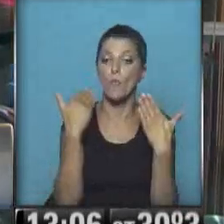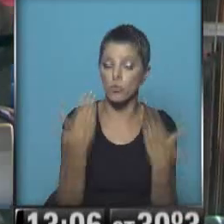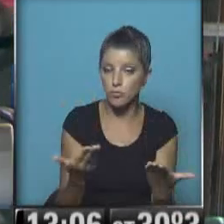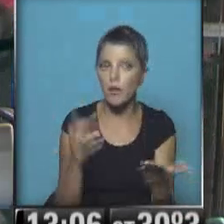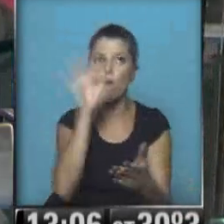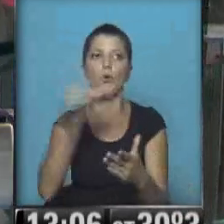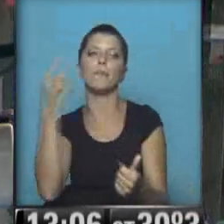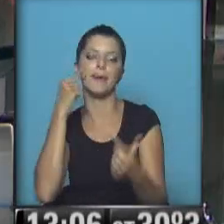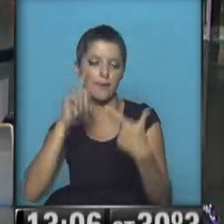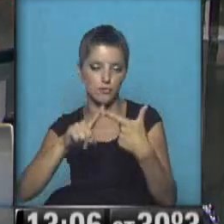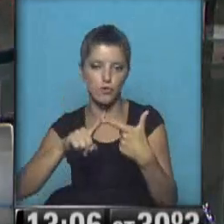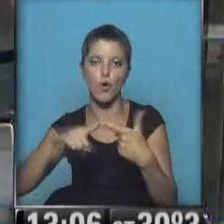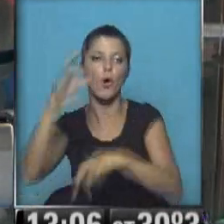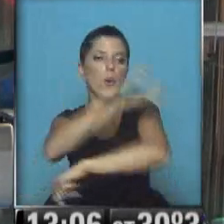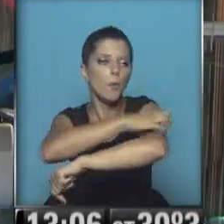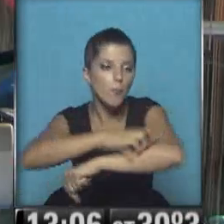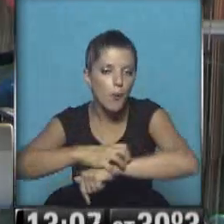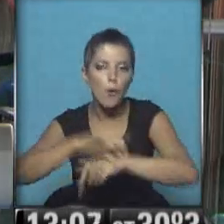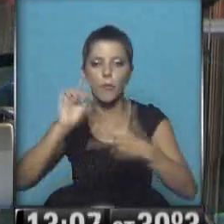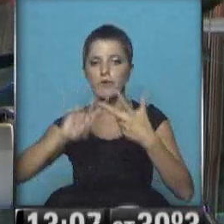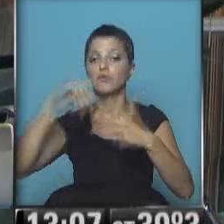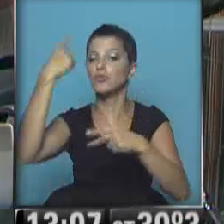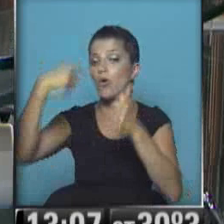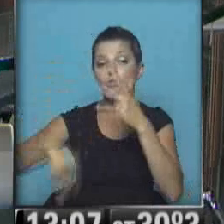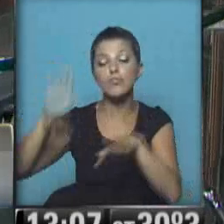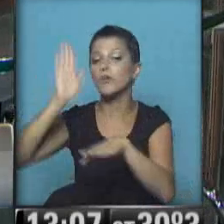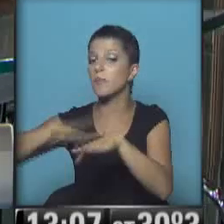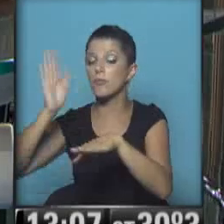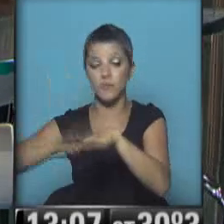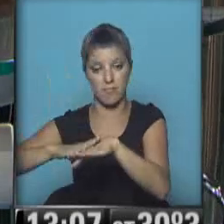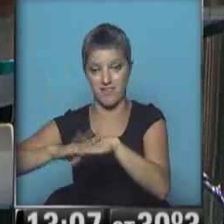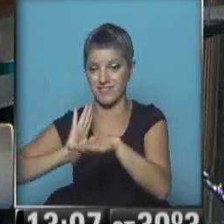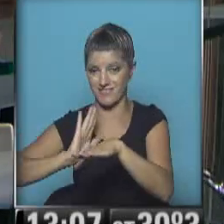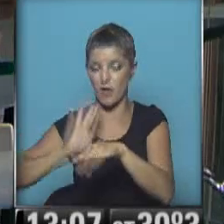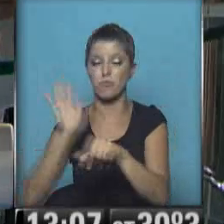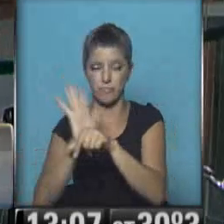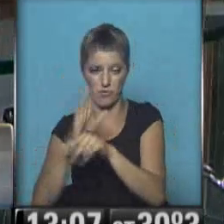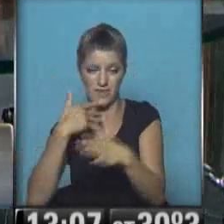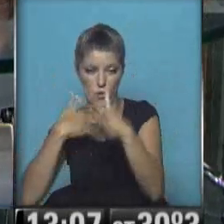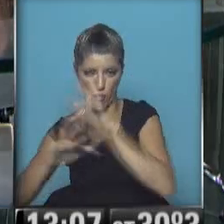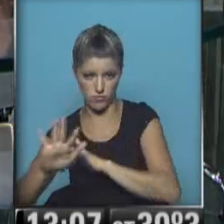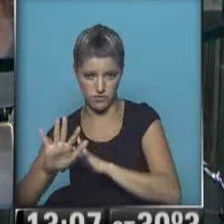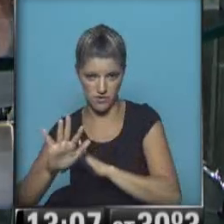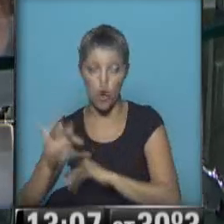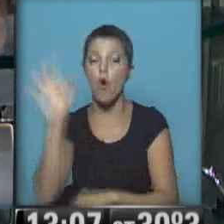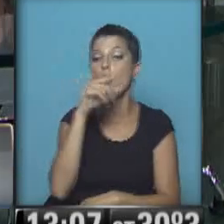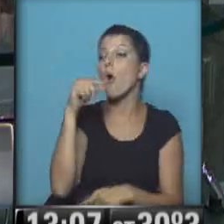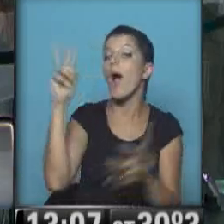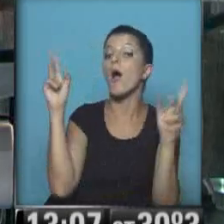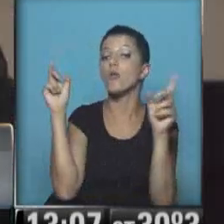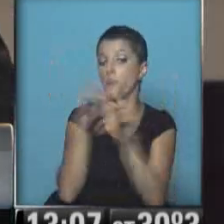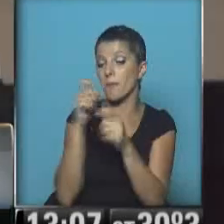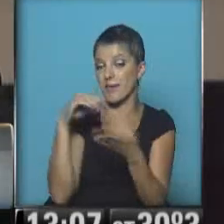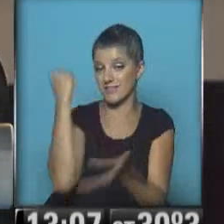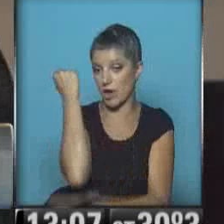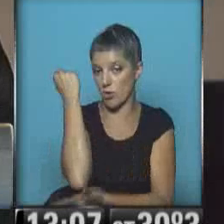inmigración, a los pobres, de todos los problemas sociales o los problemas económicos que tiene el país.